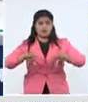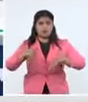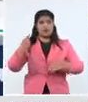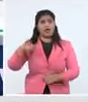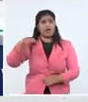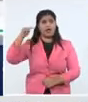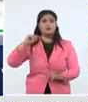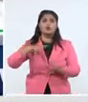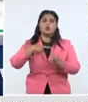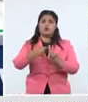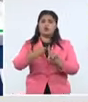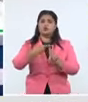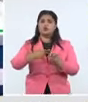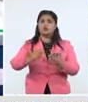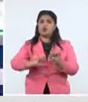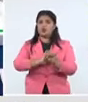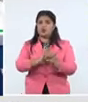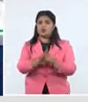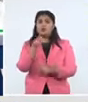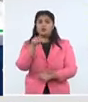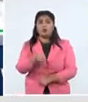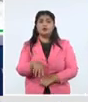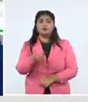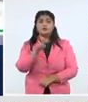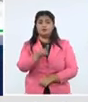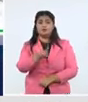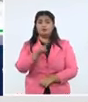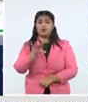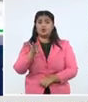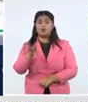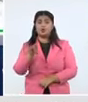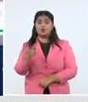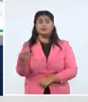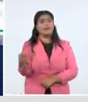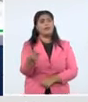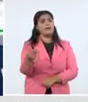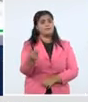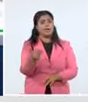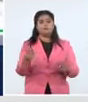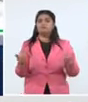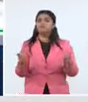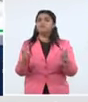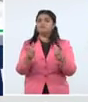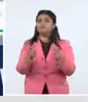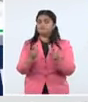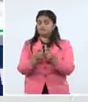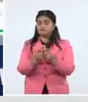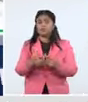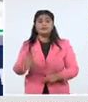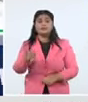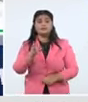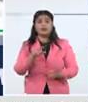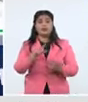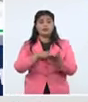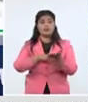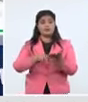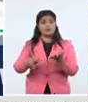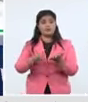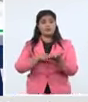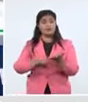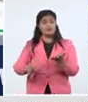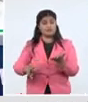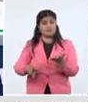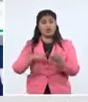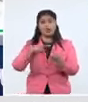es, doctor. Hoy 115 casos menos en relación con la jornada precedente. 6 provincias diagnostican casos en todos